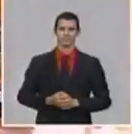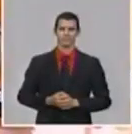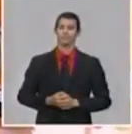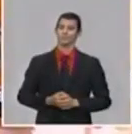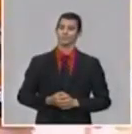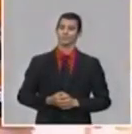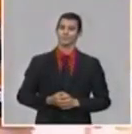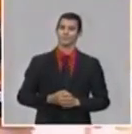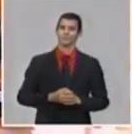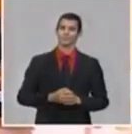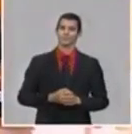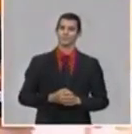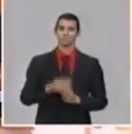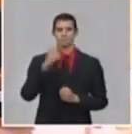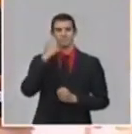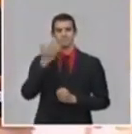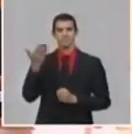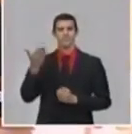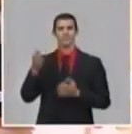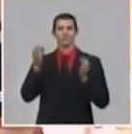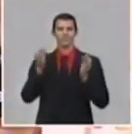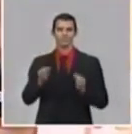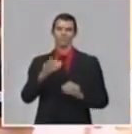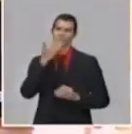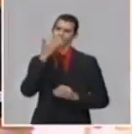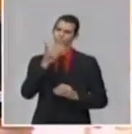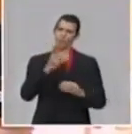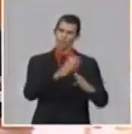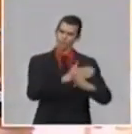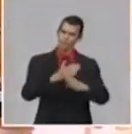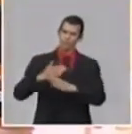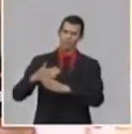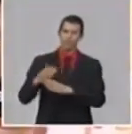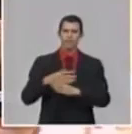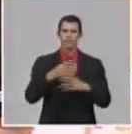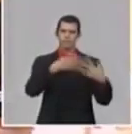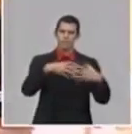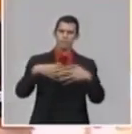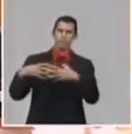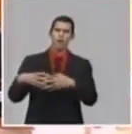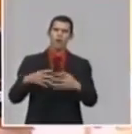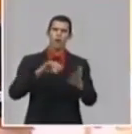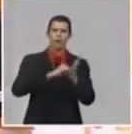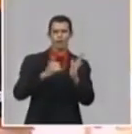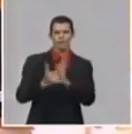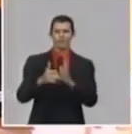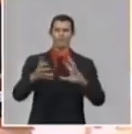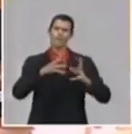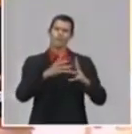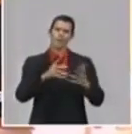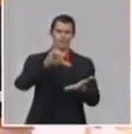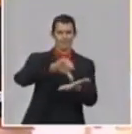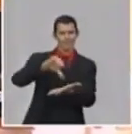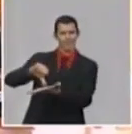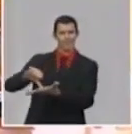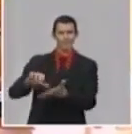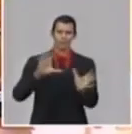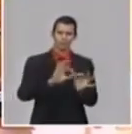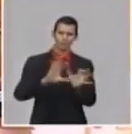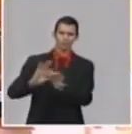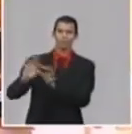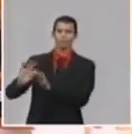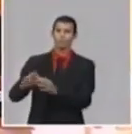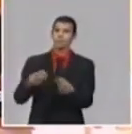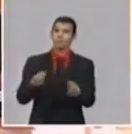Bueno, esa es la posibilidad que brinda tener una cartera amplia, centros diversos, maneras diversas también